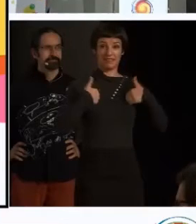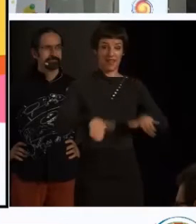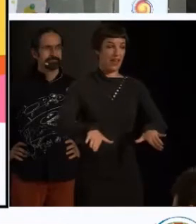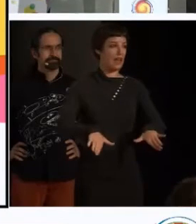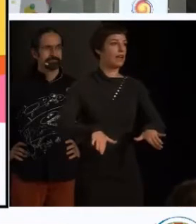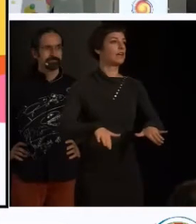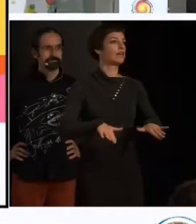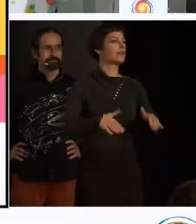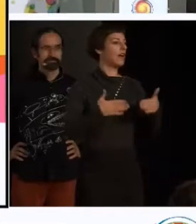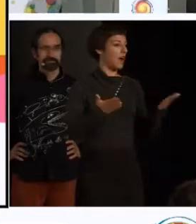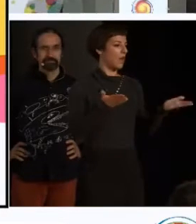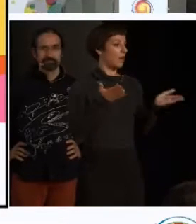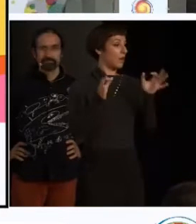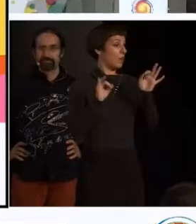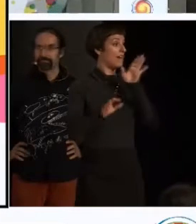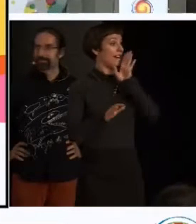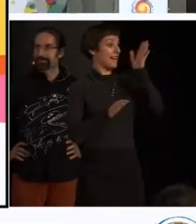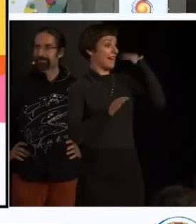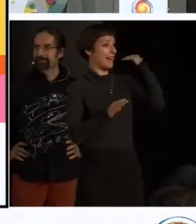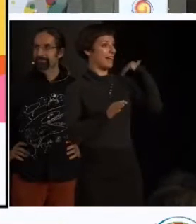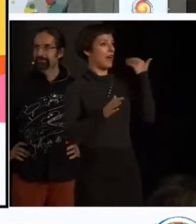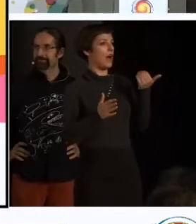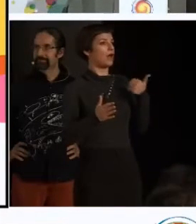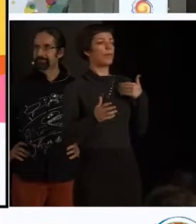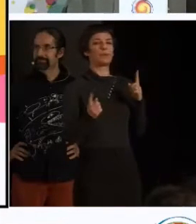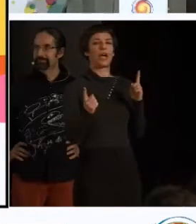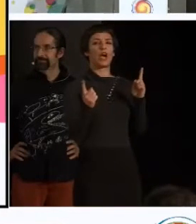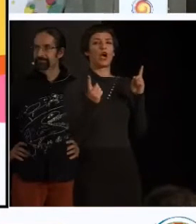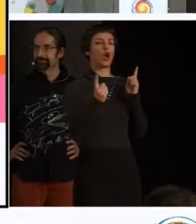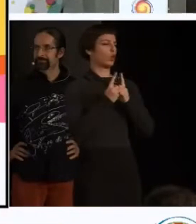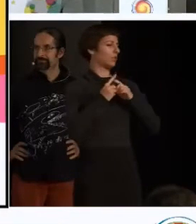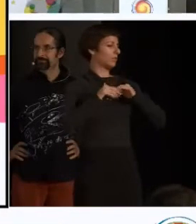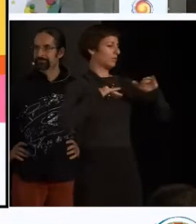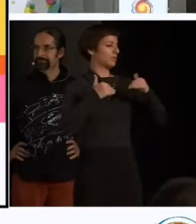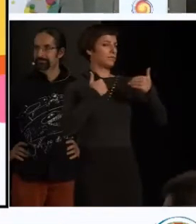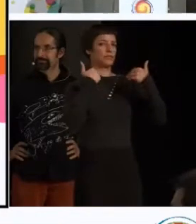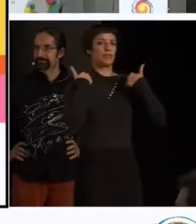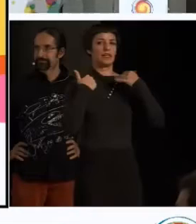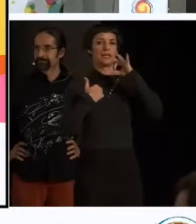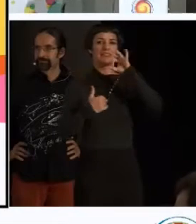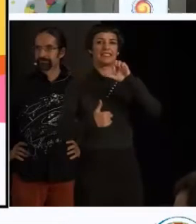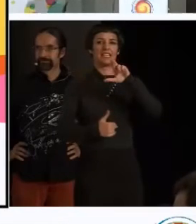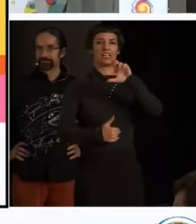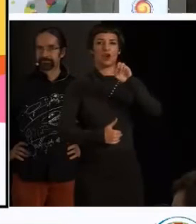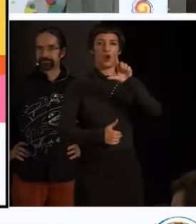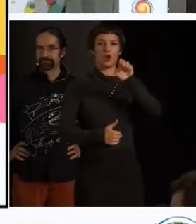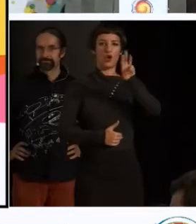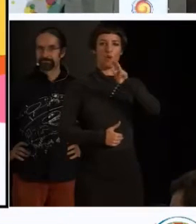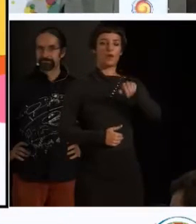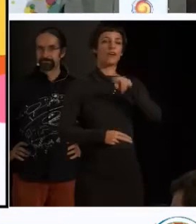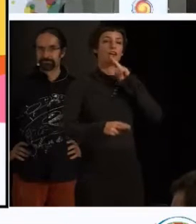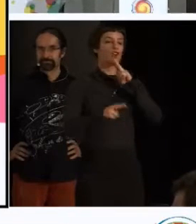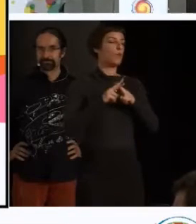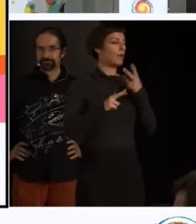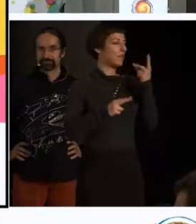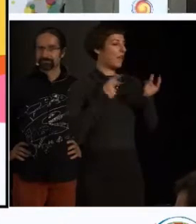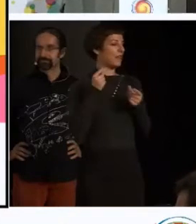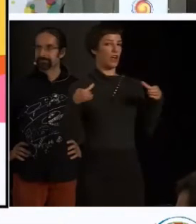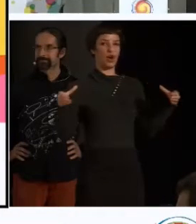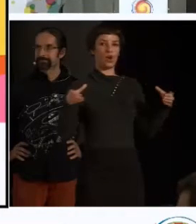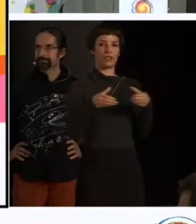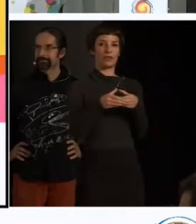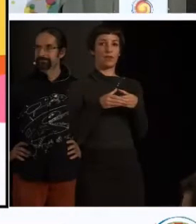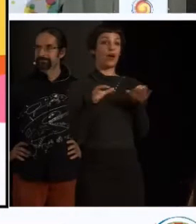y damos paso, como en la sesión anterior, a una pequeña dinámica a cargo de Ciro López. Se llama La danza colectiva, nada no